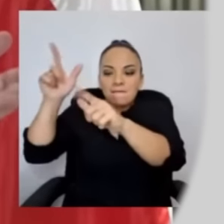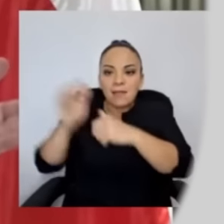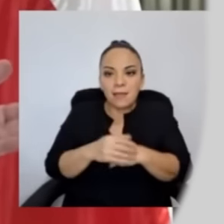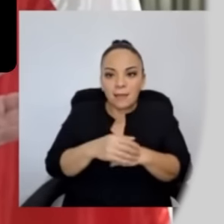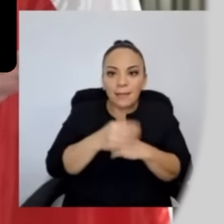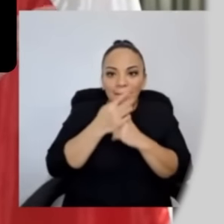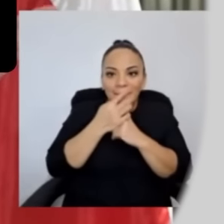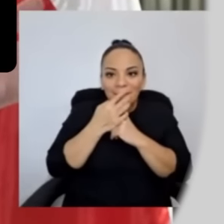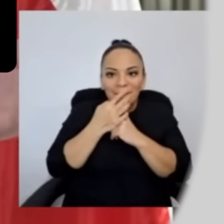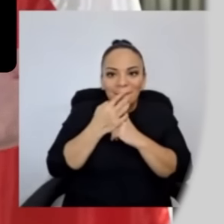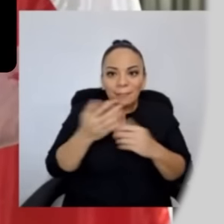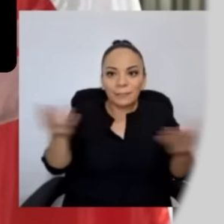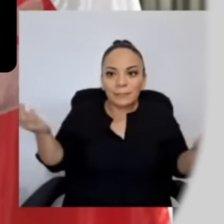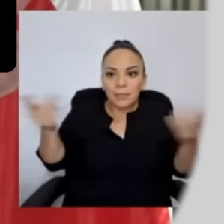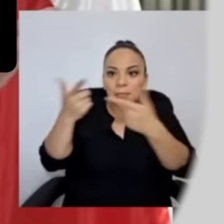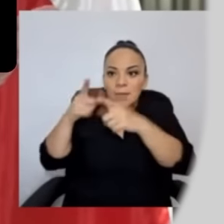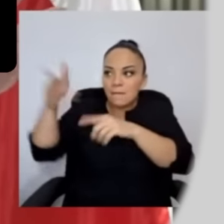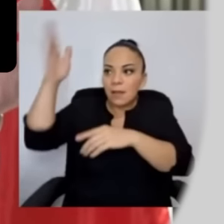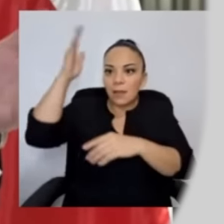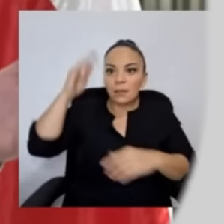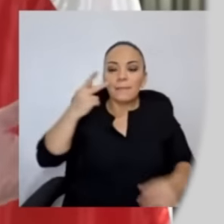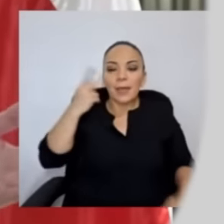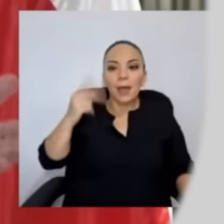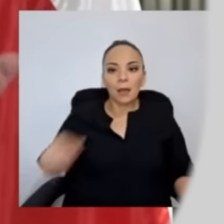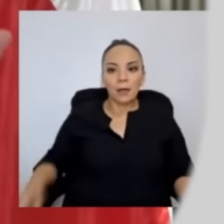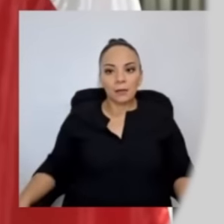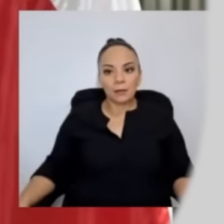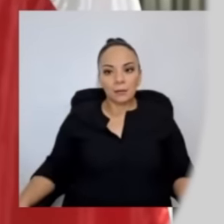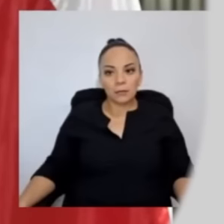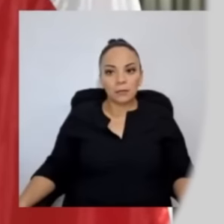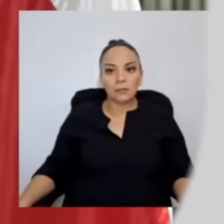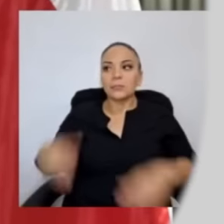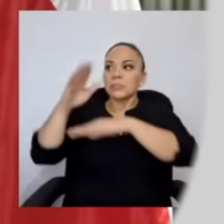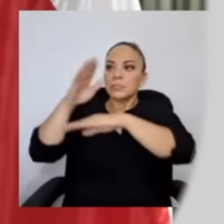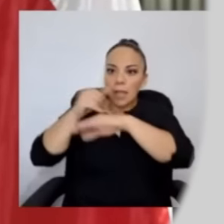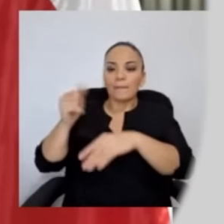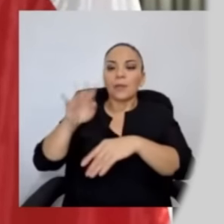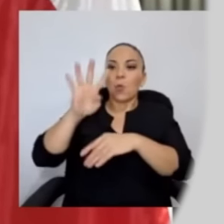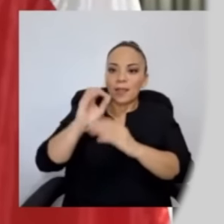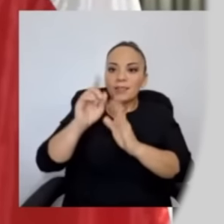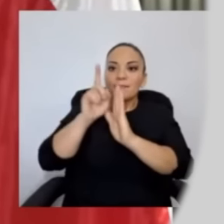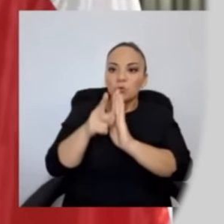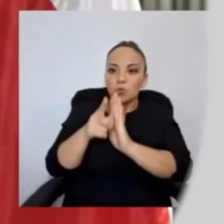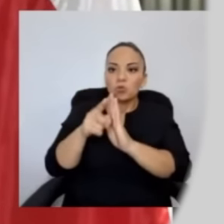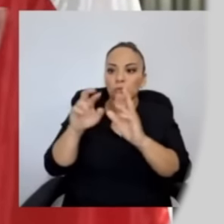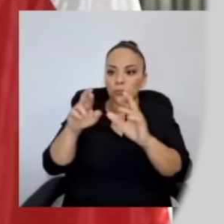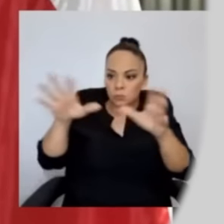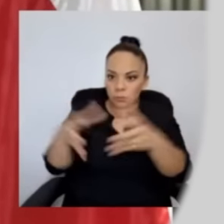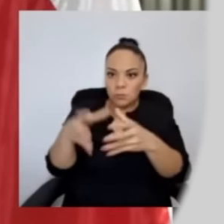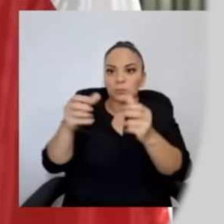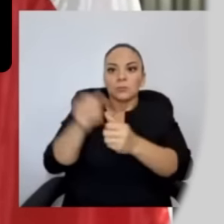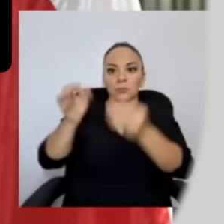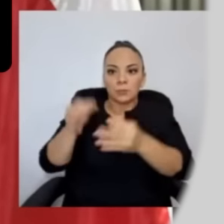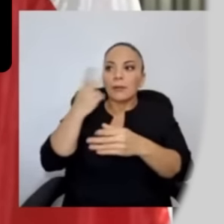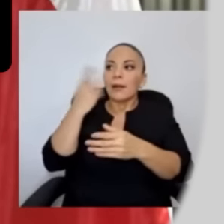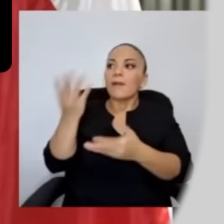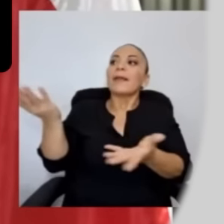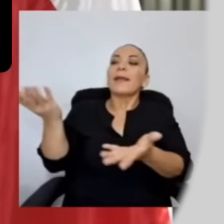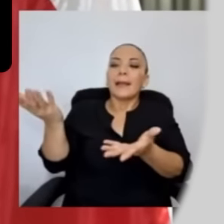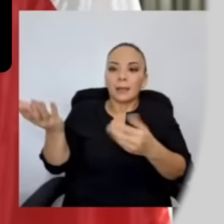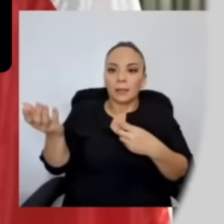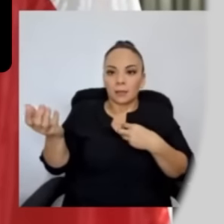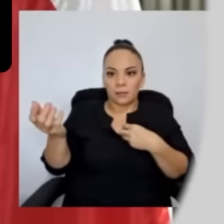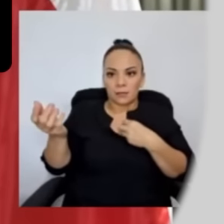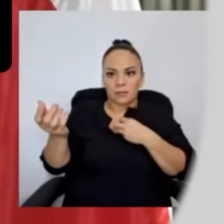Ofelia Tattelbaum y por qué no le dan 40 minutos de audiencia para ya decirle cuánto tiempo tiene que servir. Por